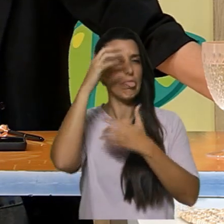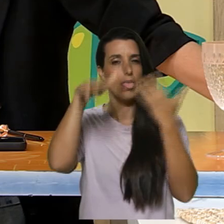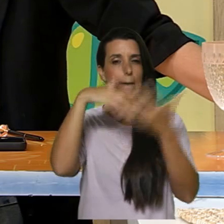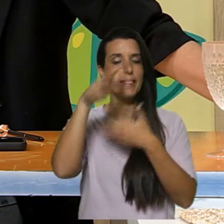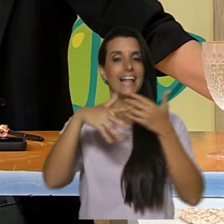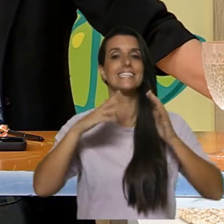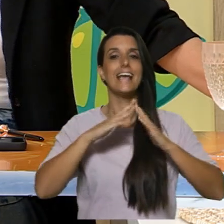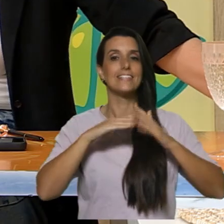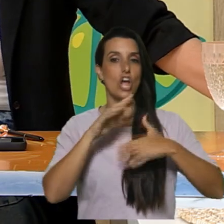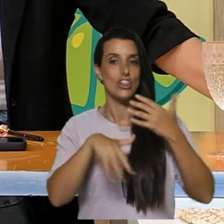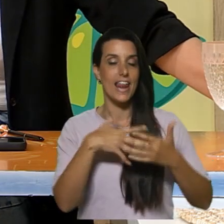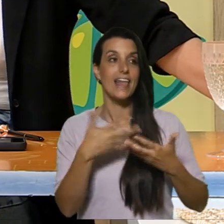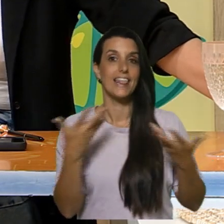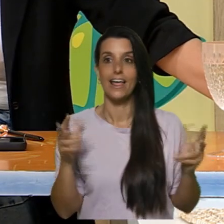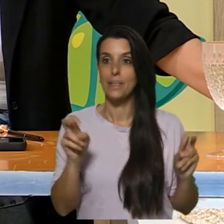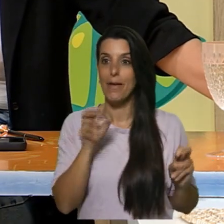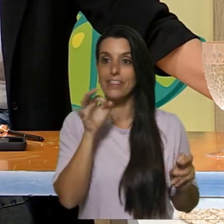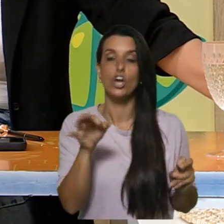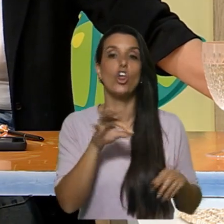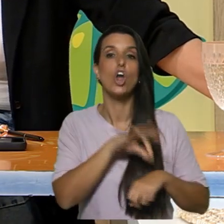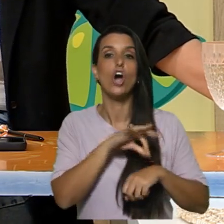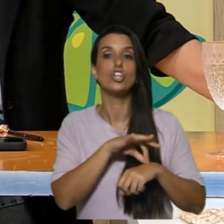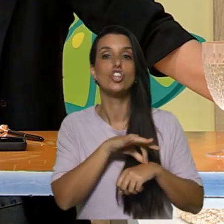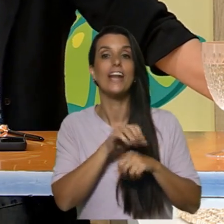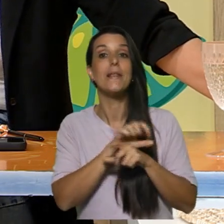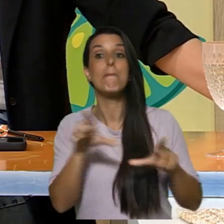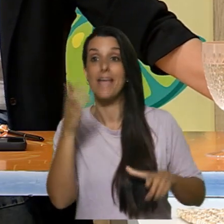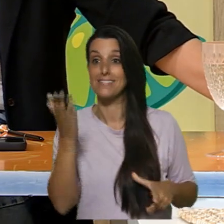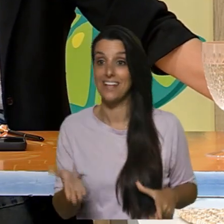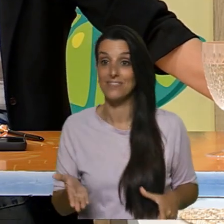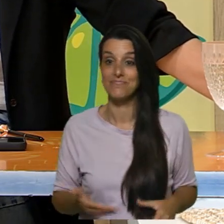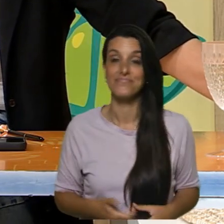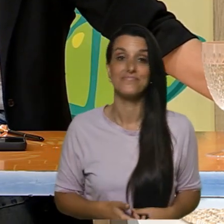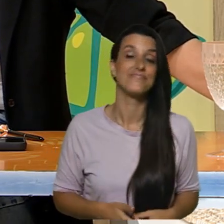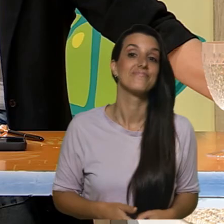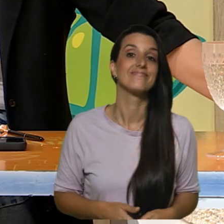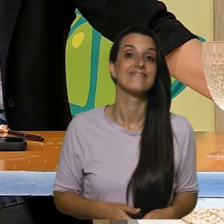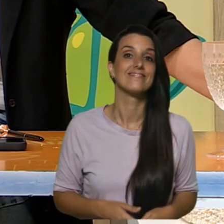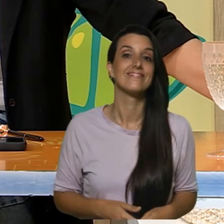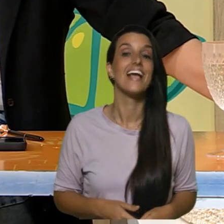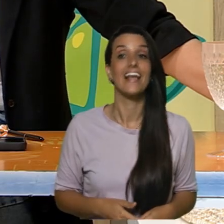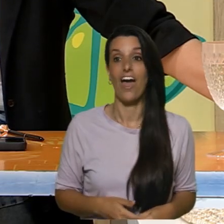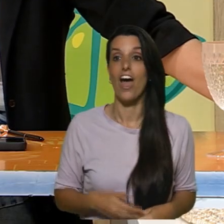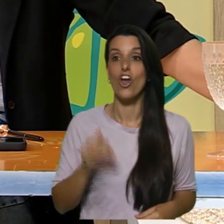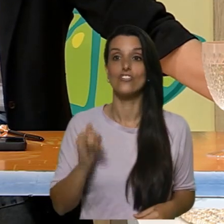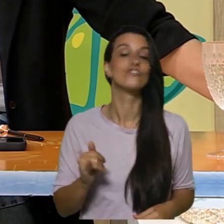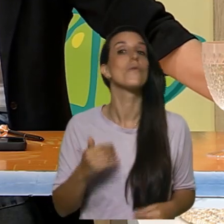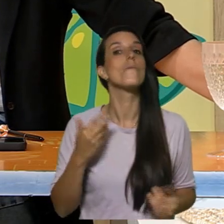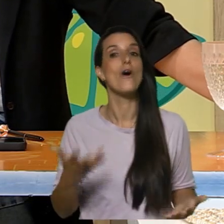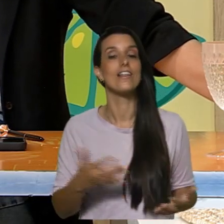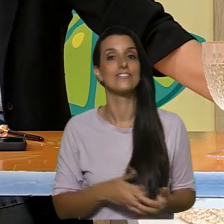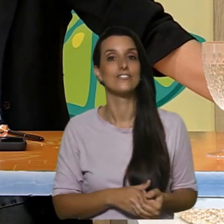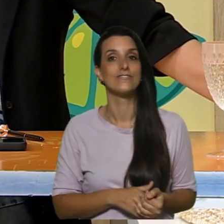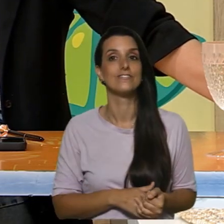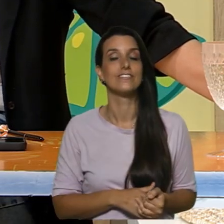casa desordenada. A propósito de lo que decía el doctor Kling, ¿no? ¿Usted no dice que tiene que ver esto con esto? Claro. Bueno, por eso mismo